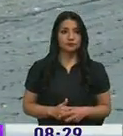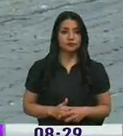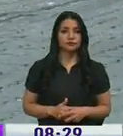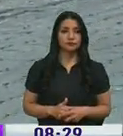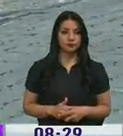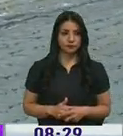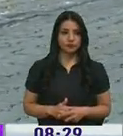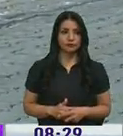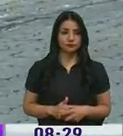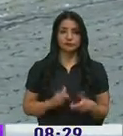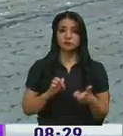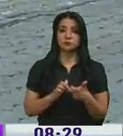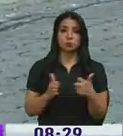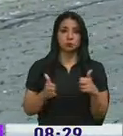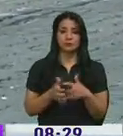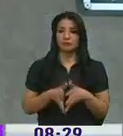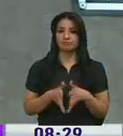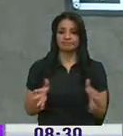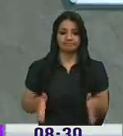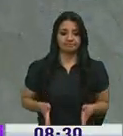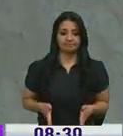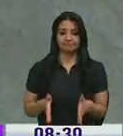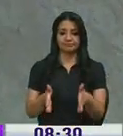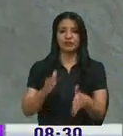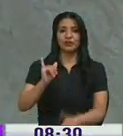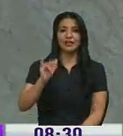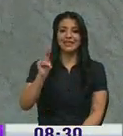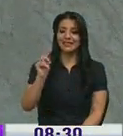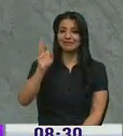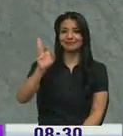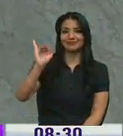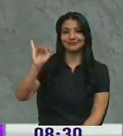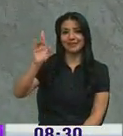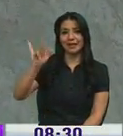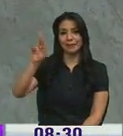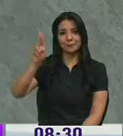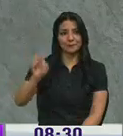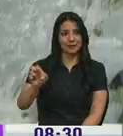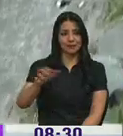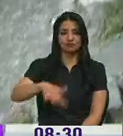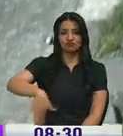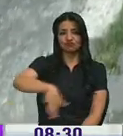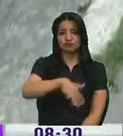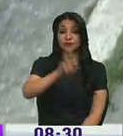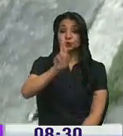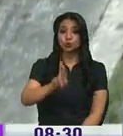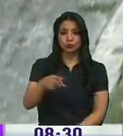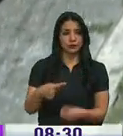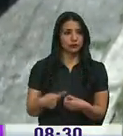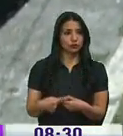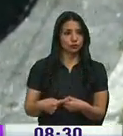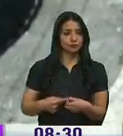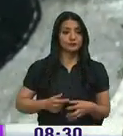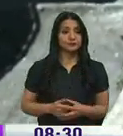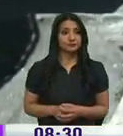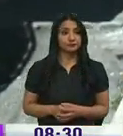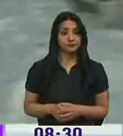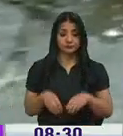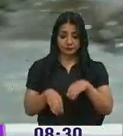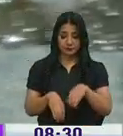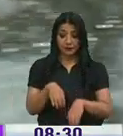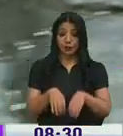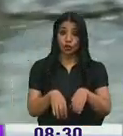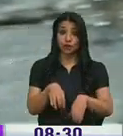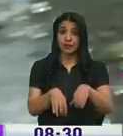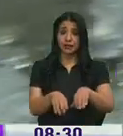el problema es general en la calle inti raymi ubicada en la ciudadela reino de quito al sur de la ciudad aquí el adoquinado se